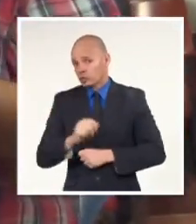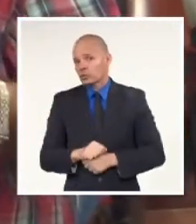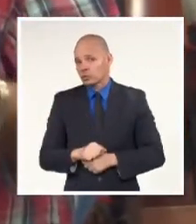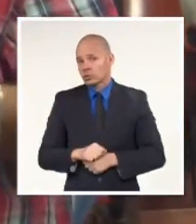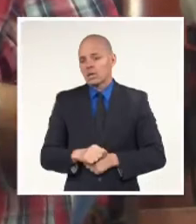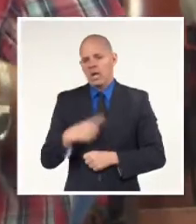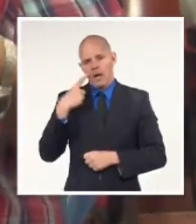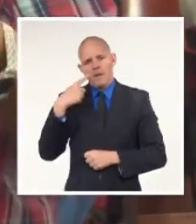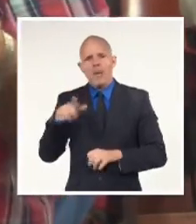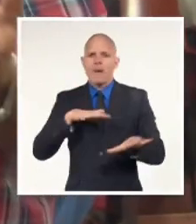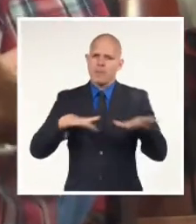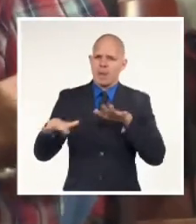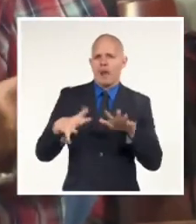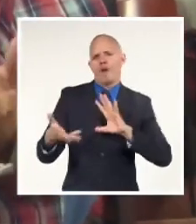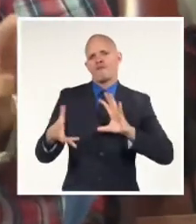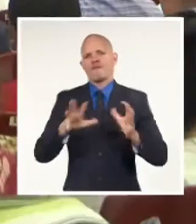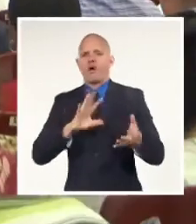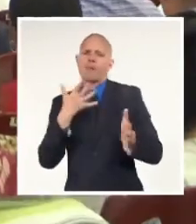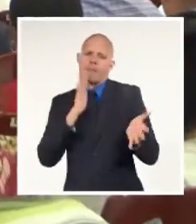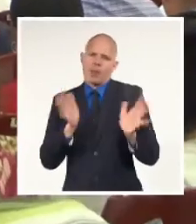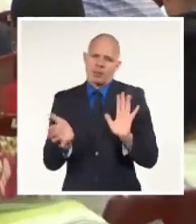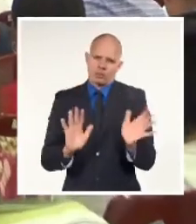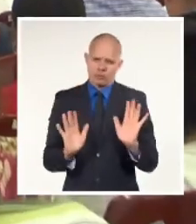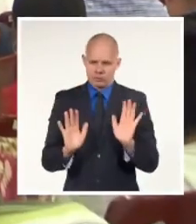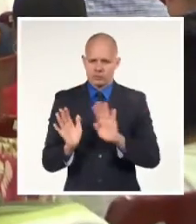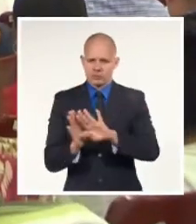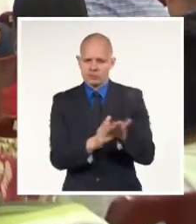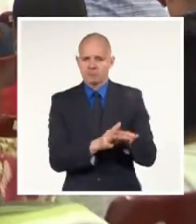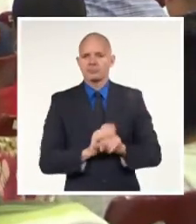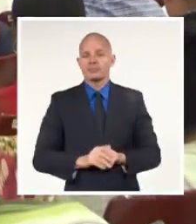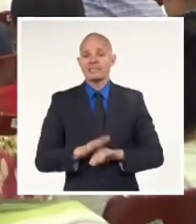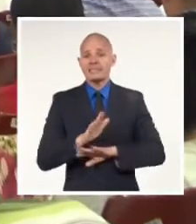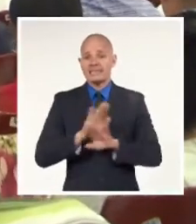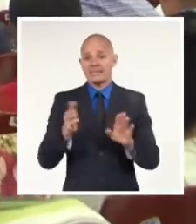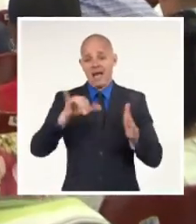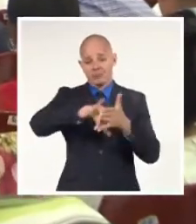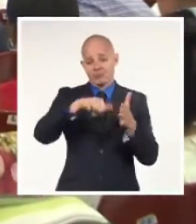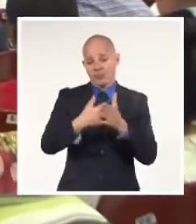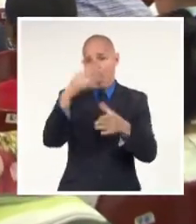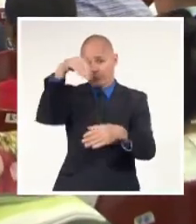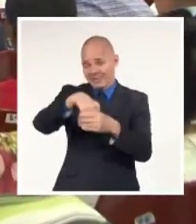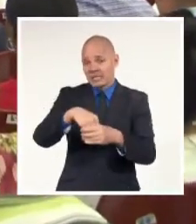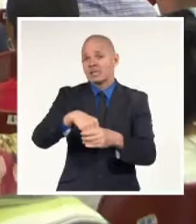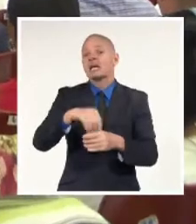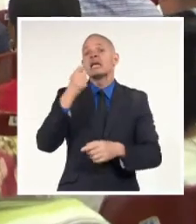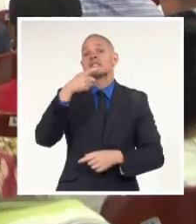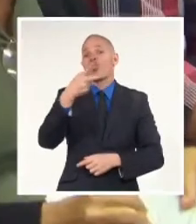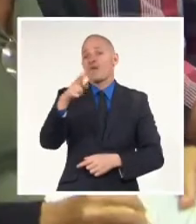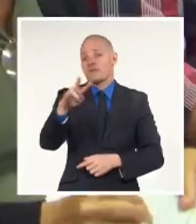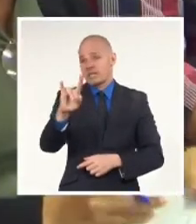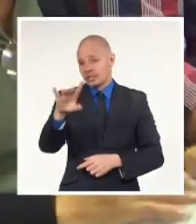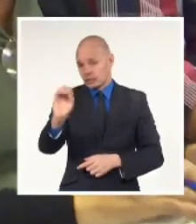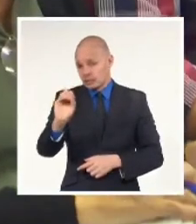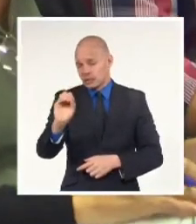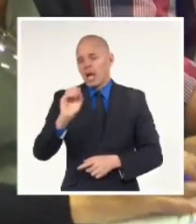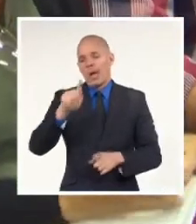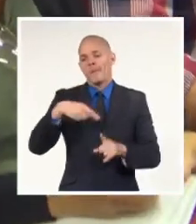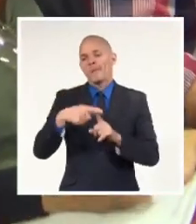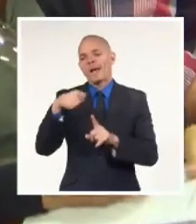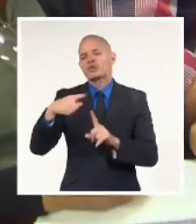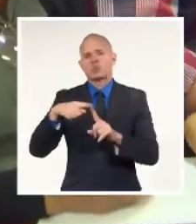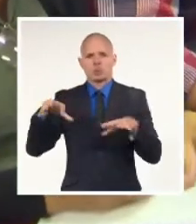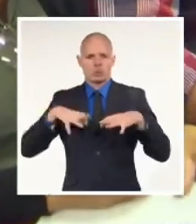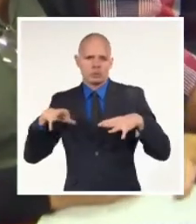buscando formas de gestión mucho más eficientes. Los más de 190 proyectos de desarrollo local, las proyecciones del turismo y la implicación de